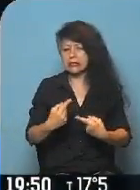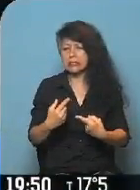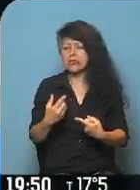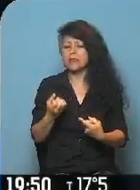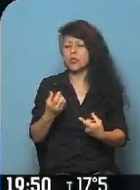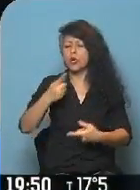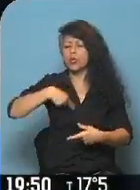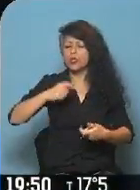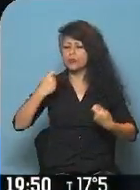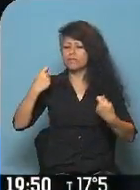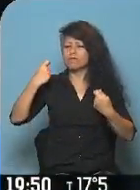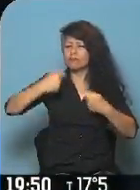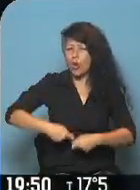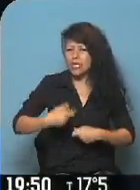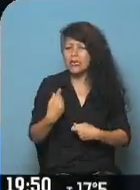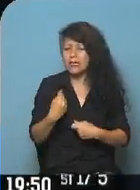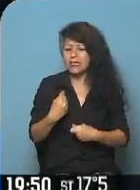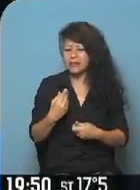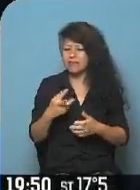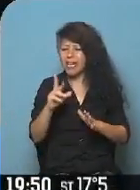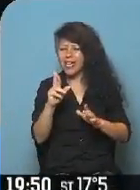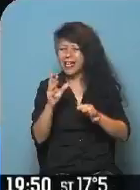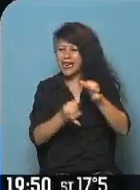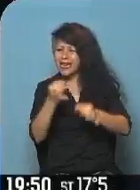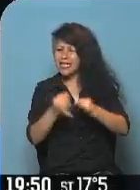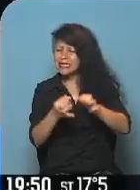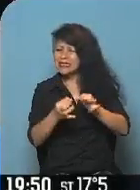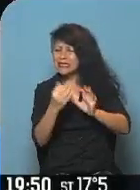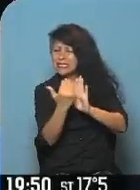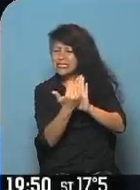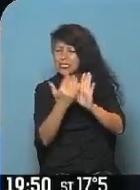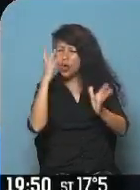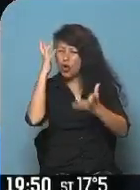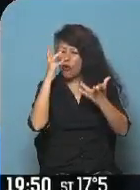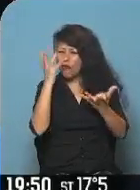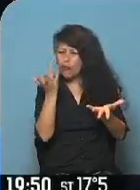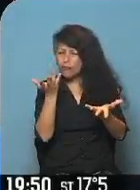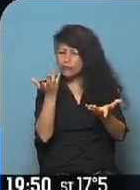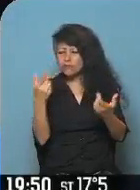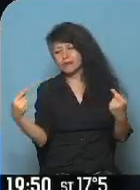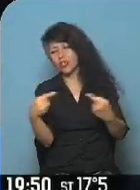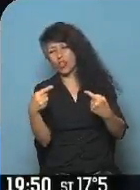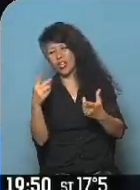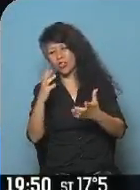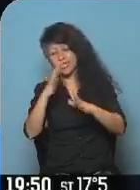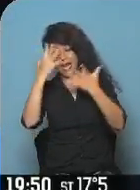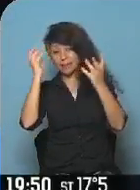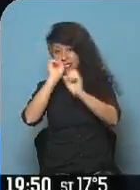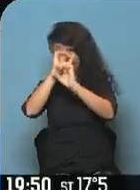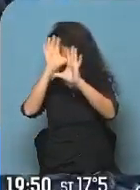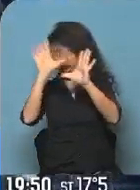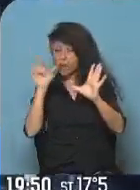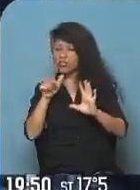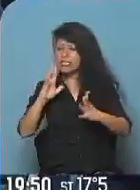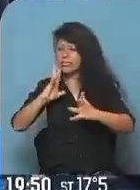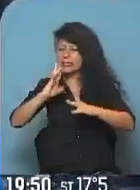apostamos a marcos regulatorios muy confusos, lo contrario de lo que sería la transparencia, ¿no? Me parece que la transparencia